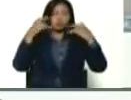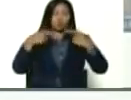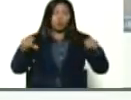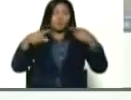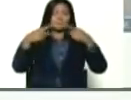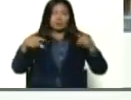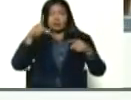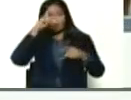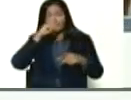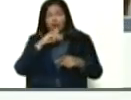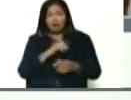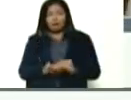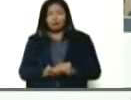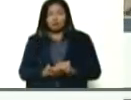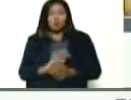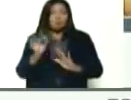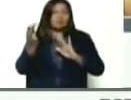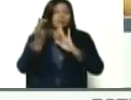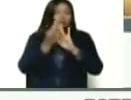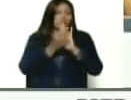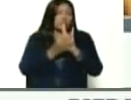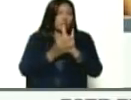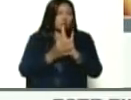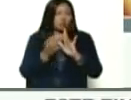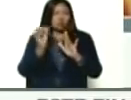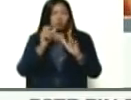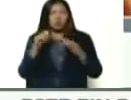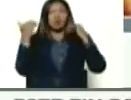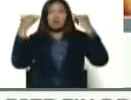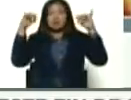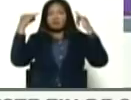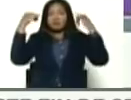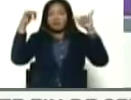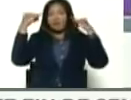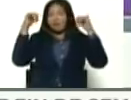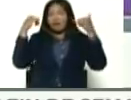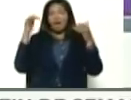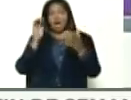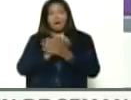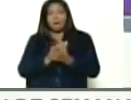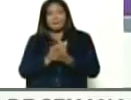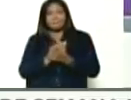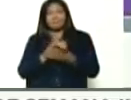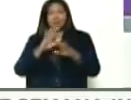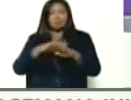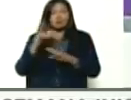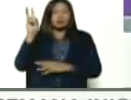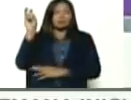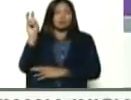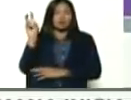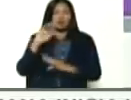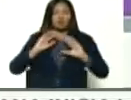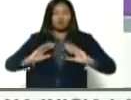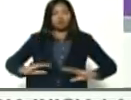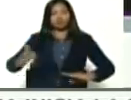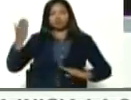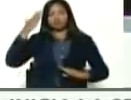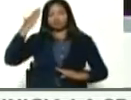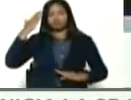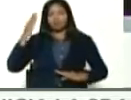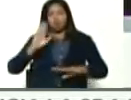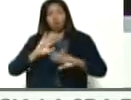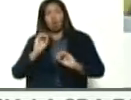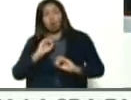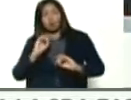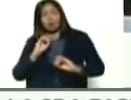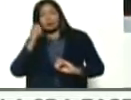un matrimonio cuando está en una rumba con los amigos porque es viernes y el cuerpo lo sabe o por